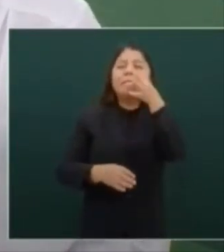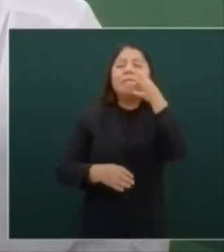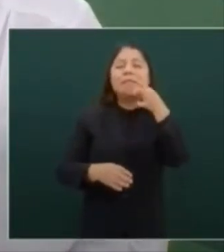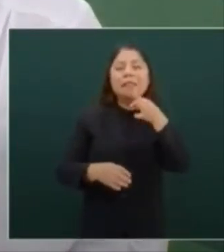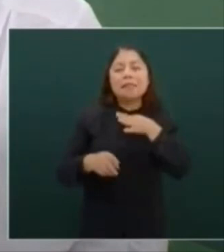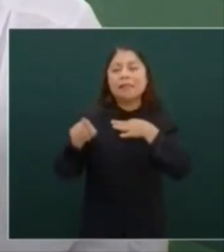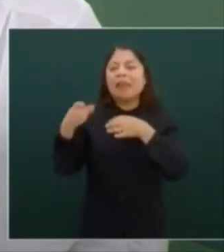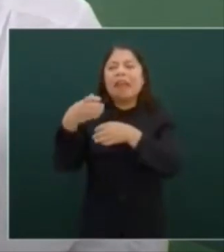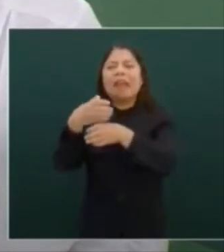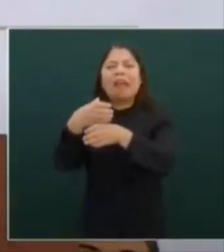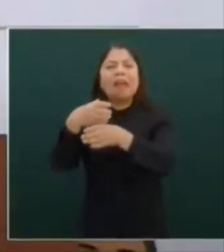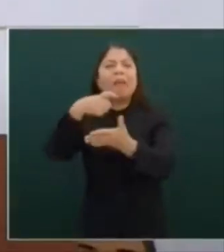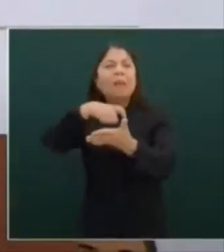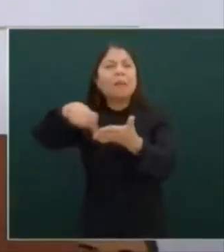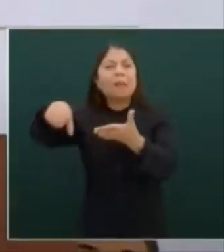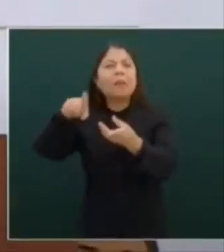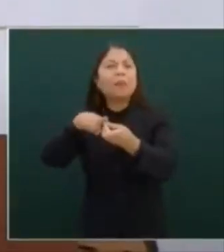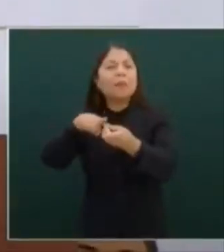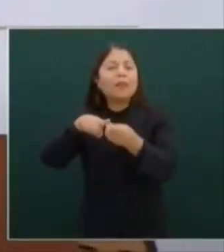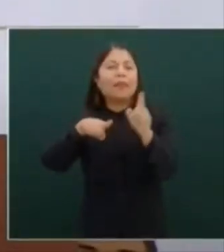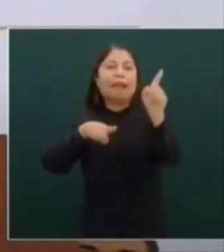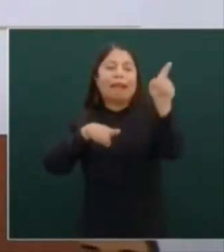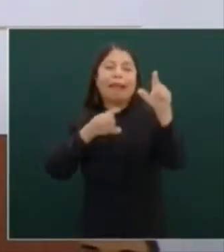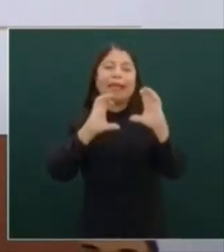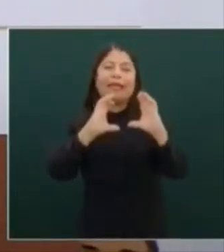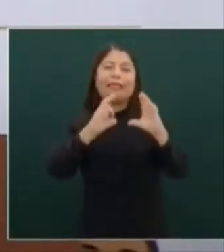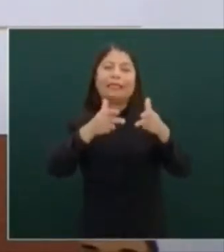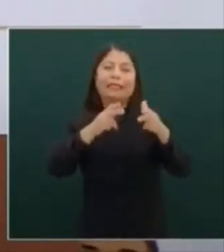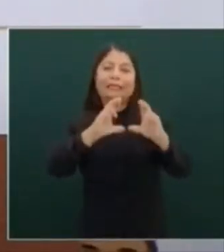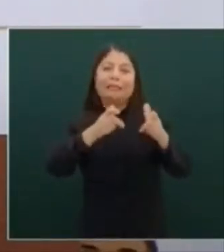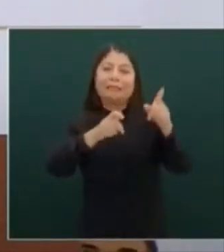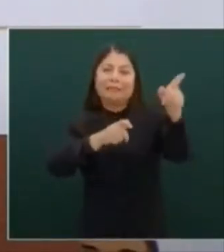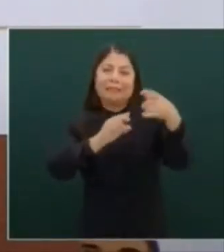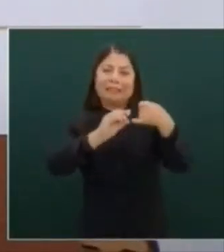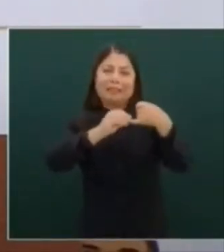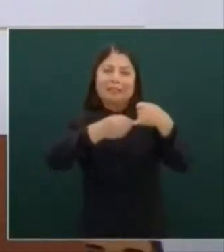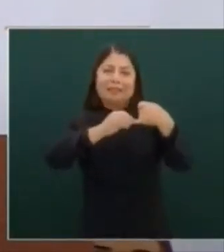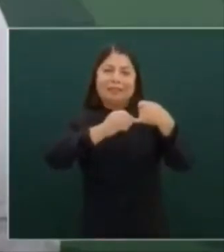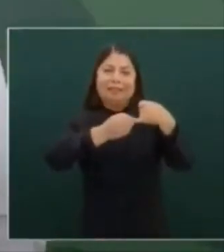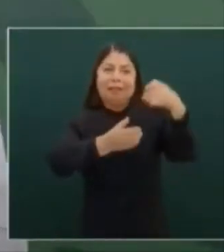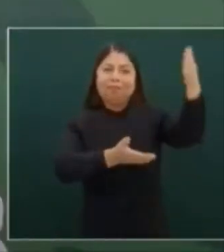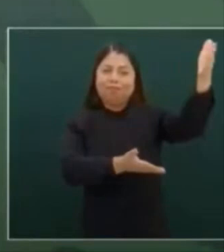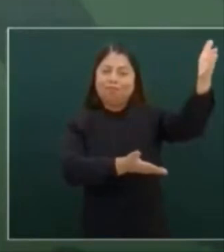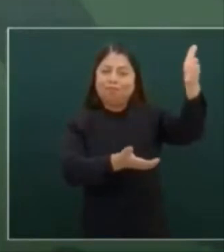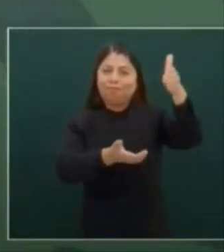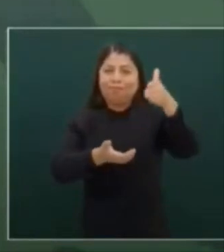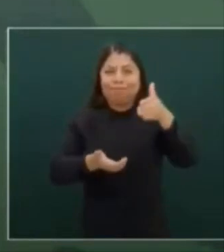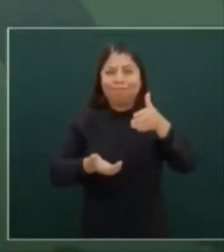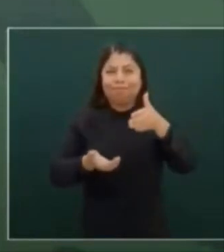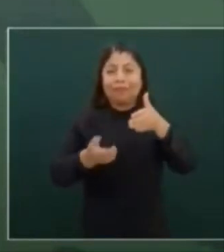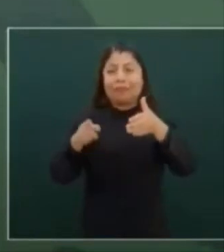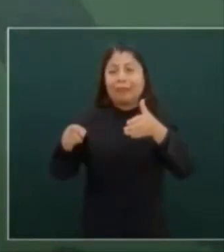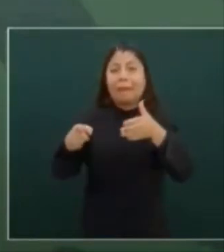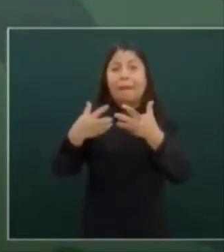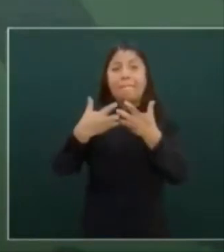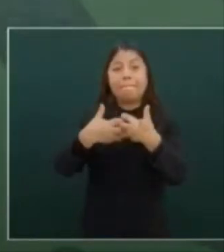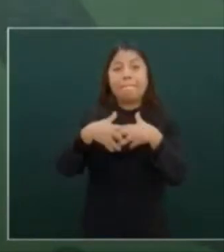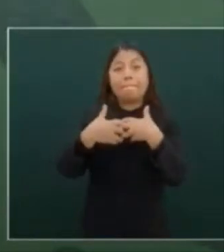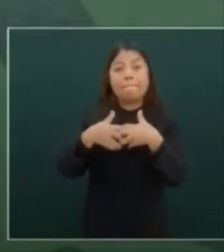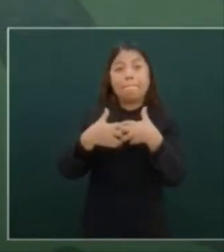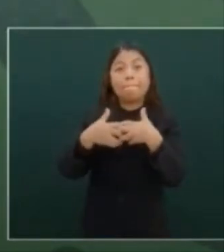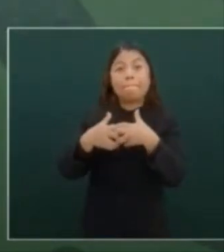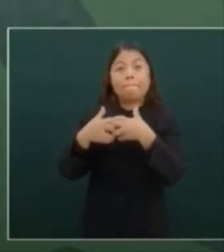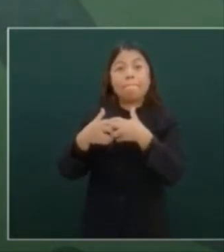grano, y tenía buenas máquinas, porque también de eso depende el buen